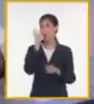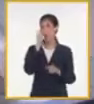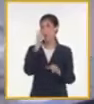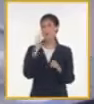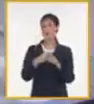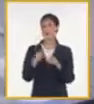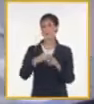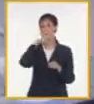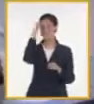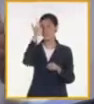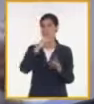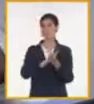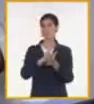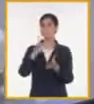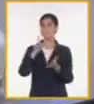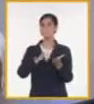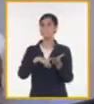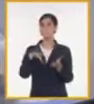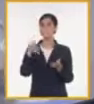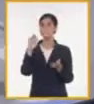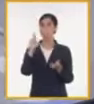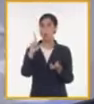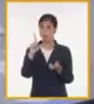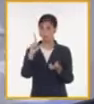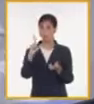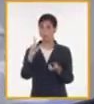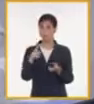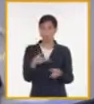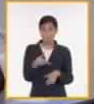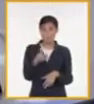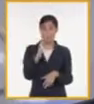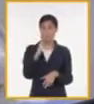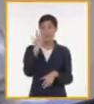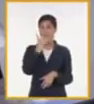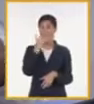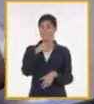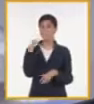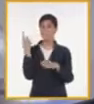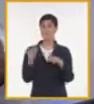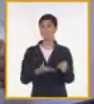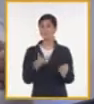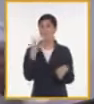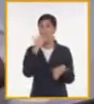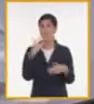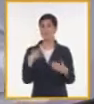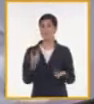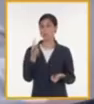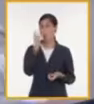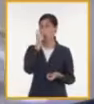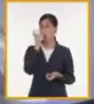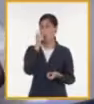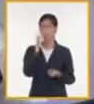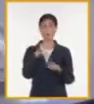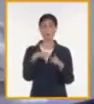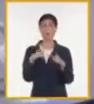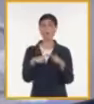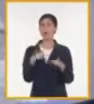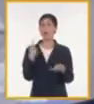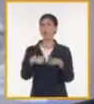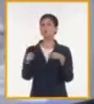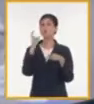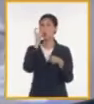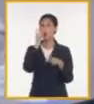gente que también están impunes que asesinaron al etel en Washington que asesinaron a a negrín en New Jersey un